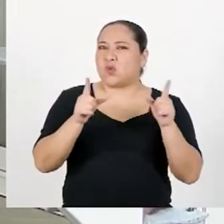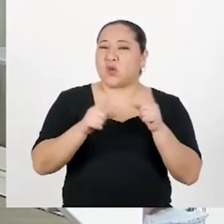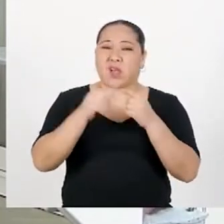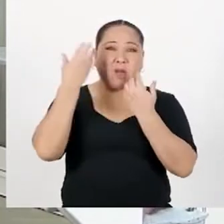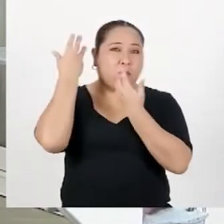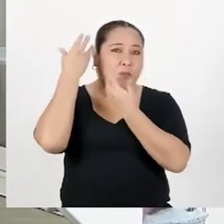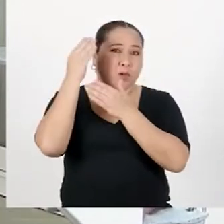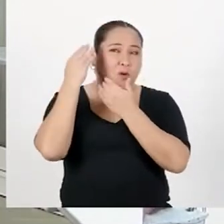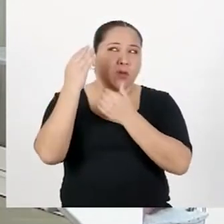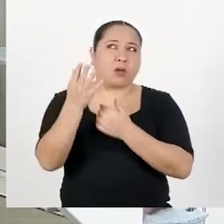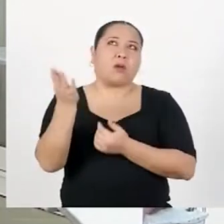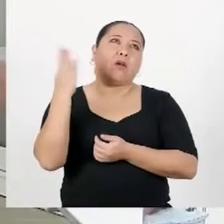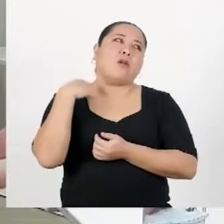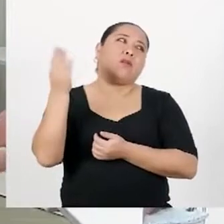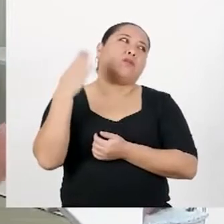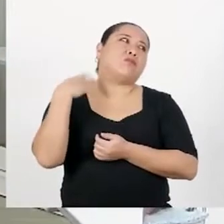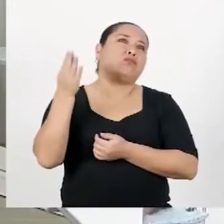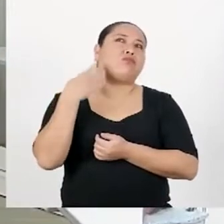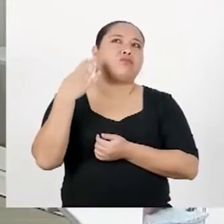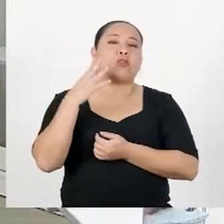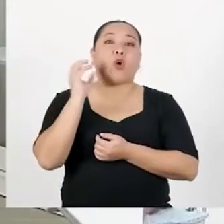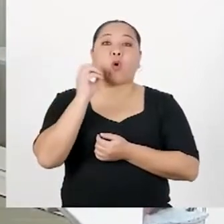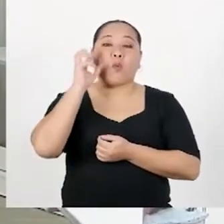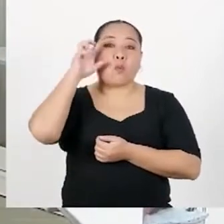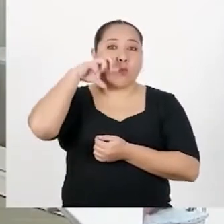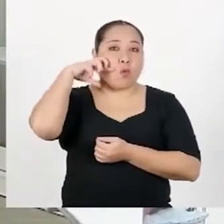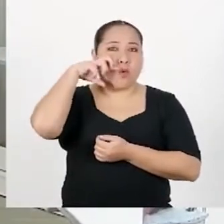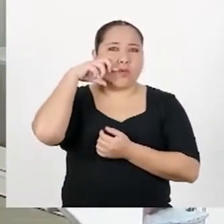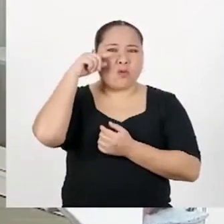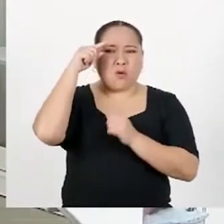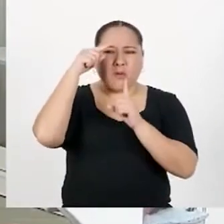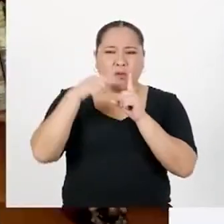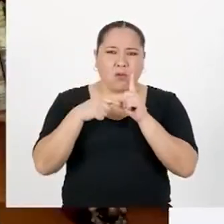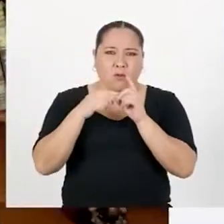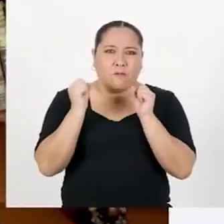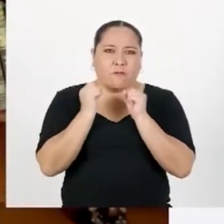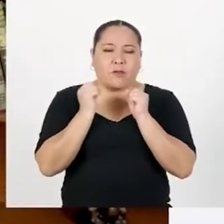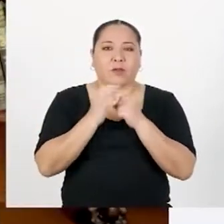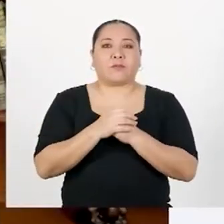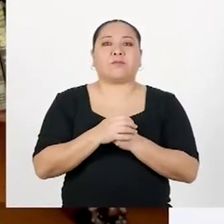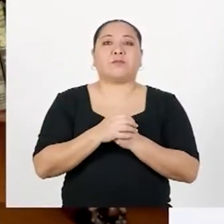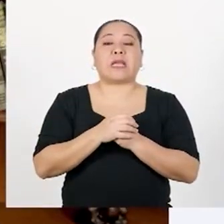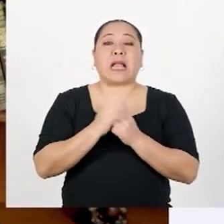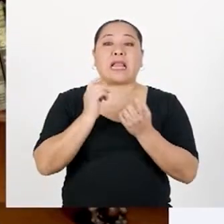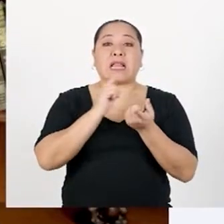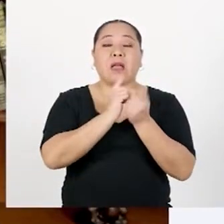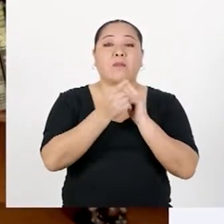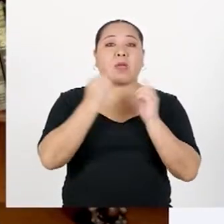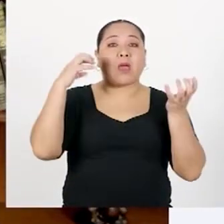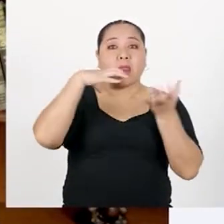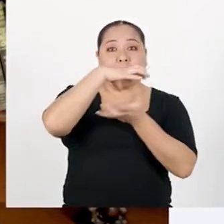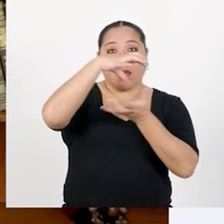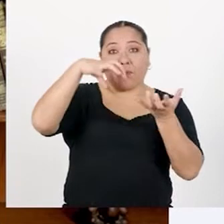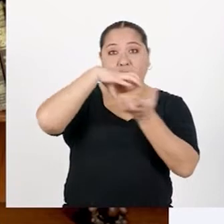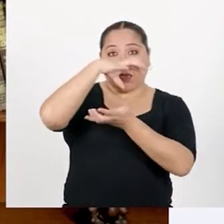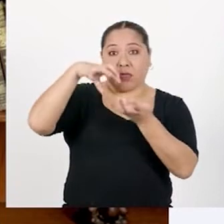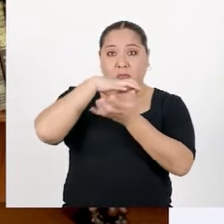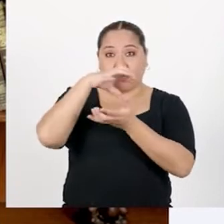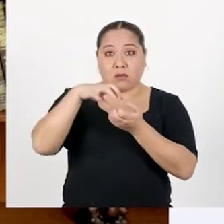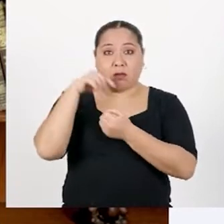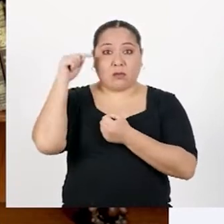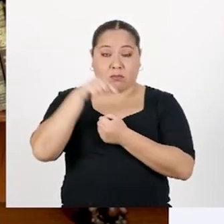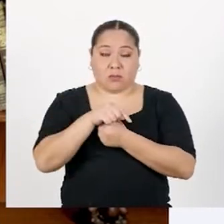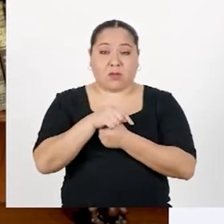como Piura, donde hace mucho calor, o en Puno, donde hace frío, al variar las temperaturas